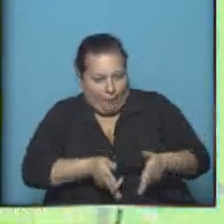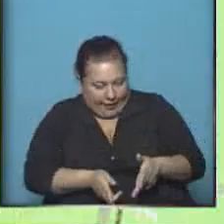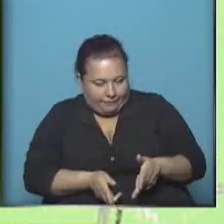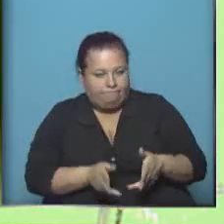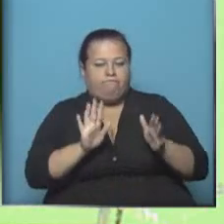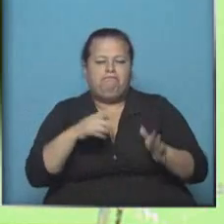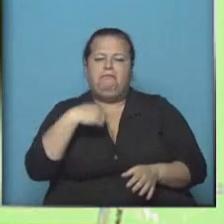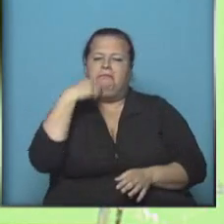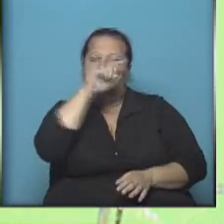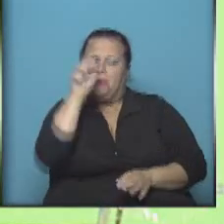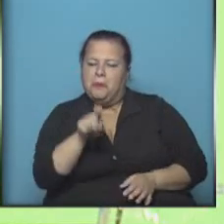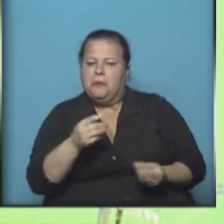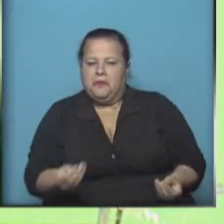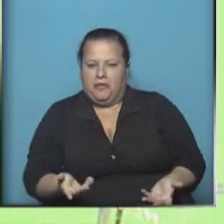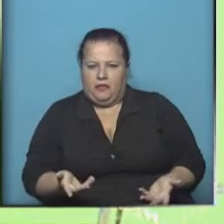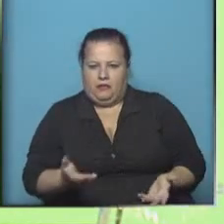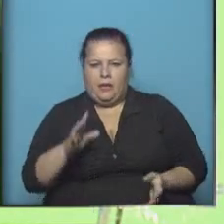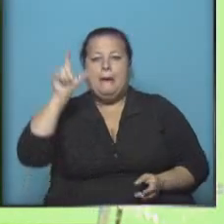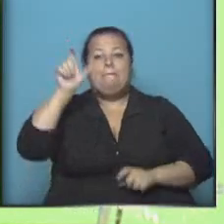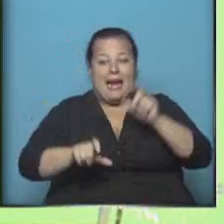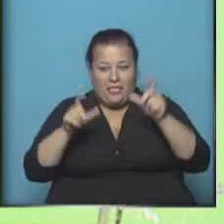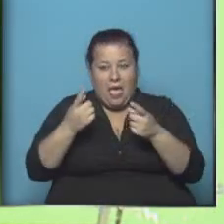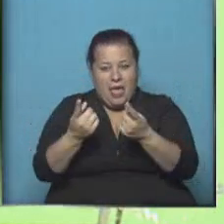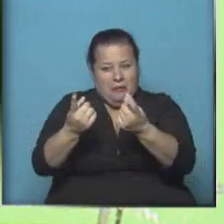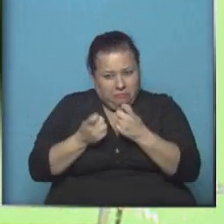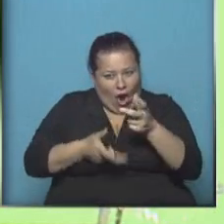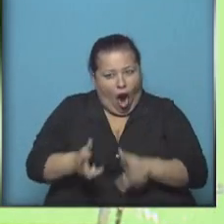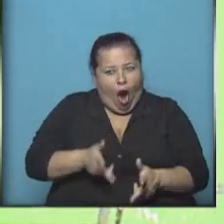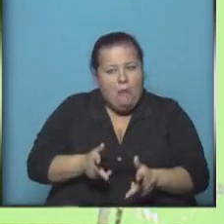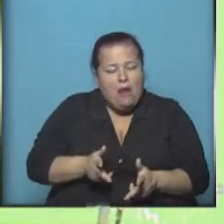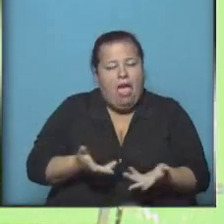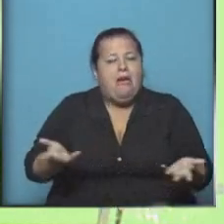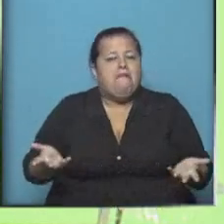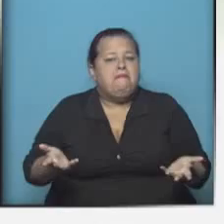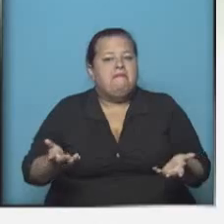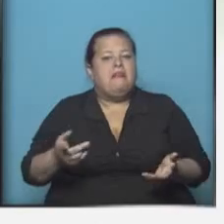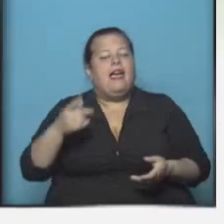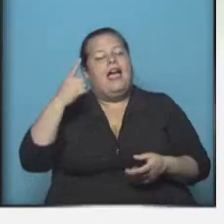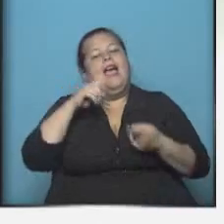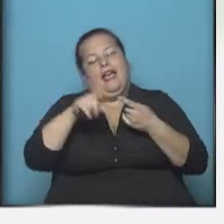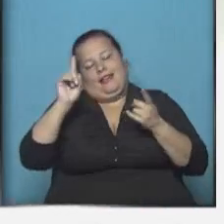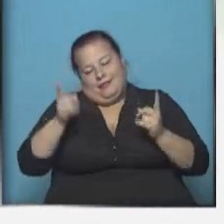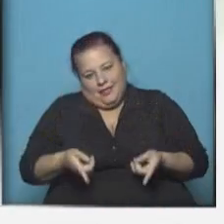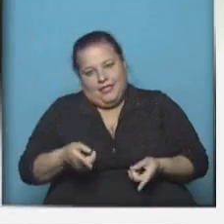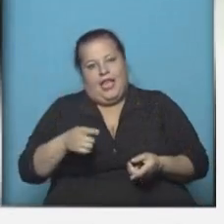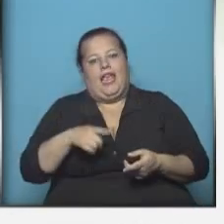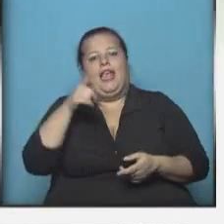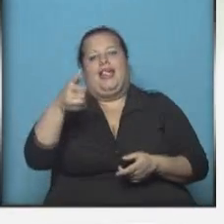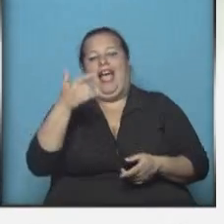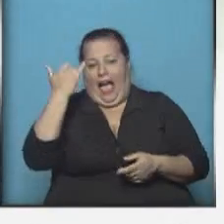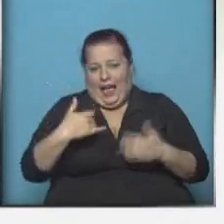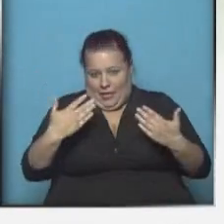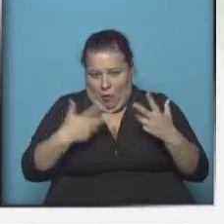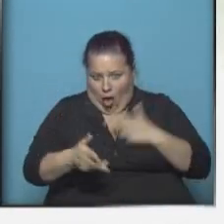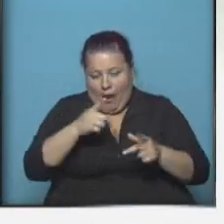cirugías. Y la pregunta que nos hacemos es, ¿personas que necesitan de este tipo de cirugías? Rescatamos evidentemente que esa posibilidad